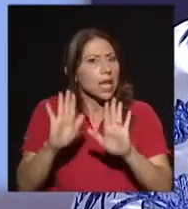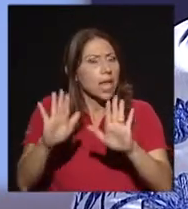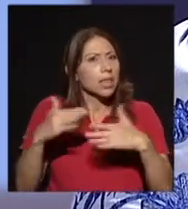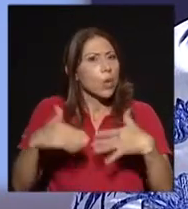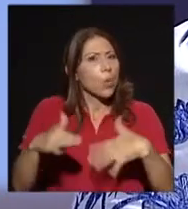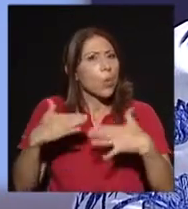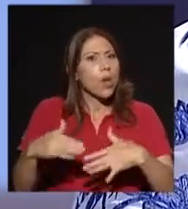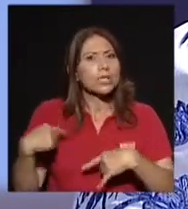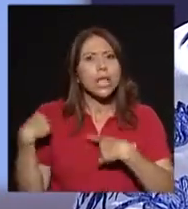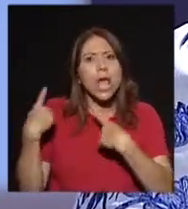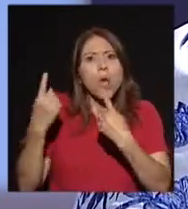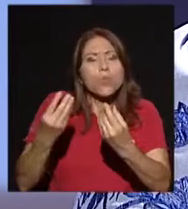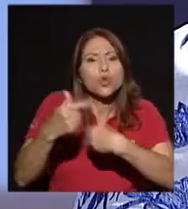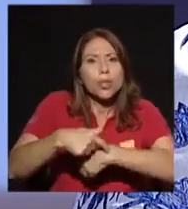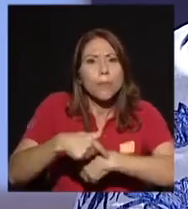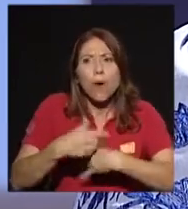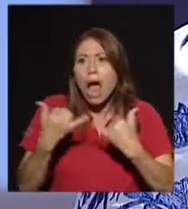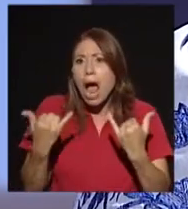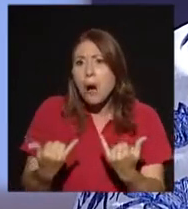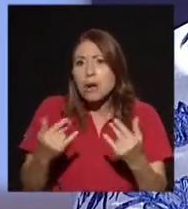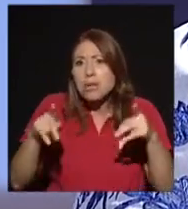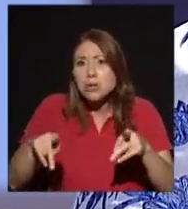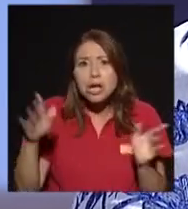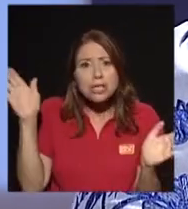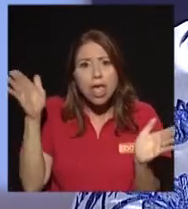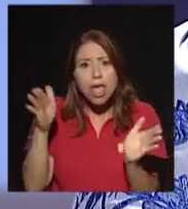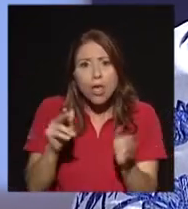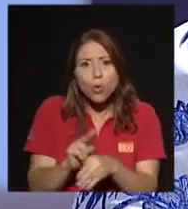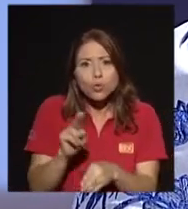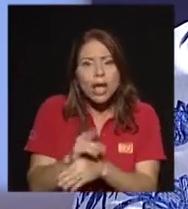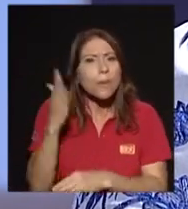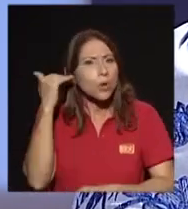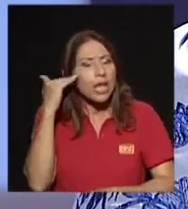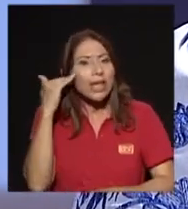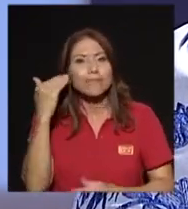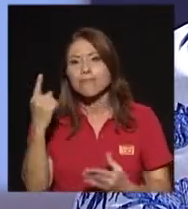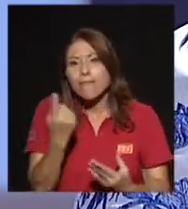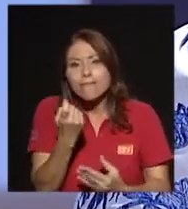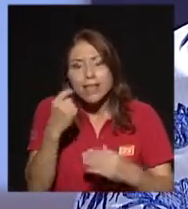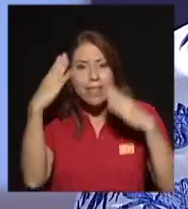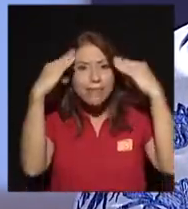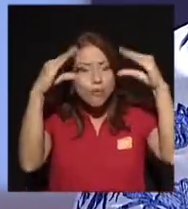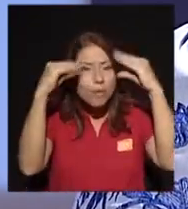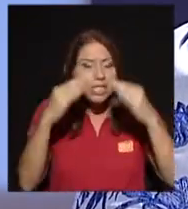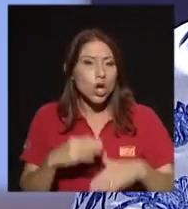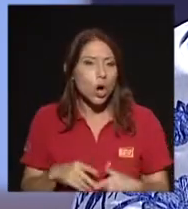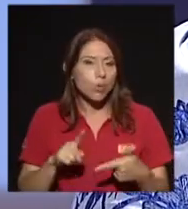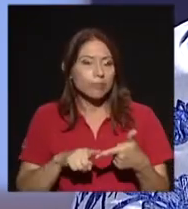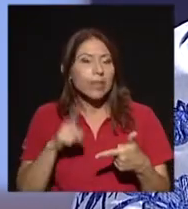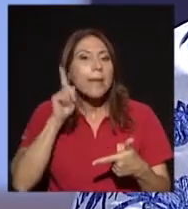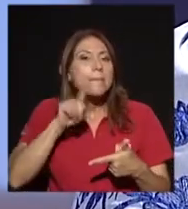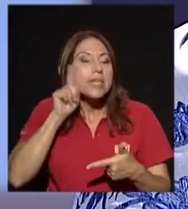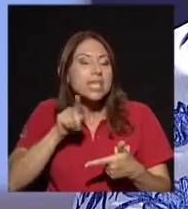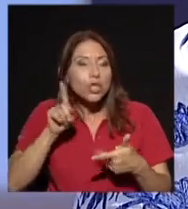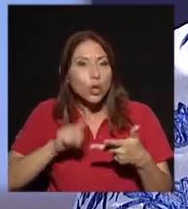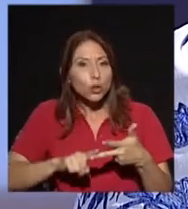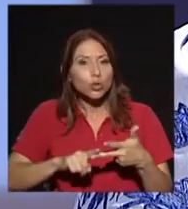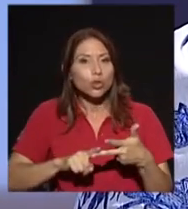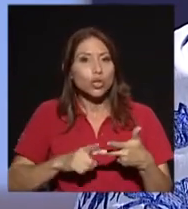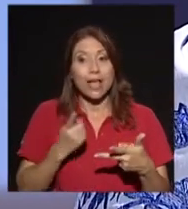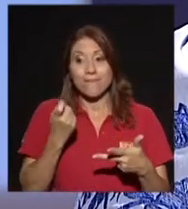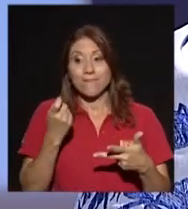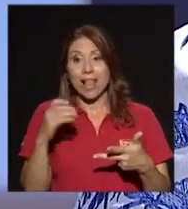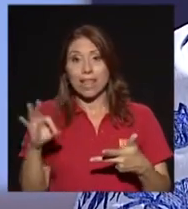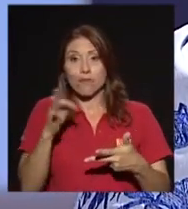venido en desuso. Consideramos más por una desinformación, mitos, falta de que el personal lo oferte en el